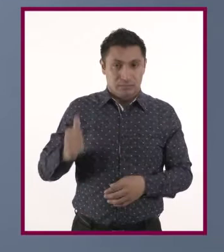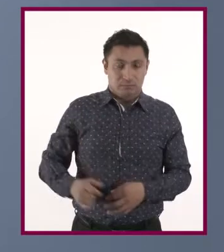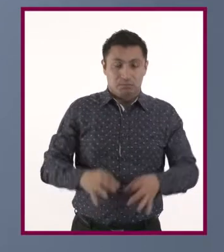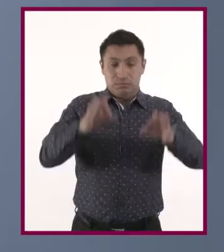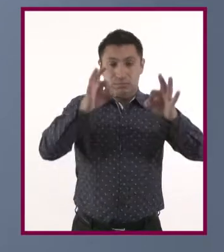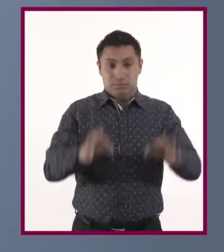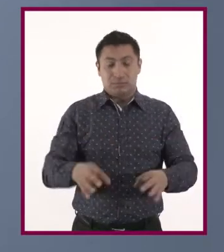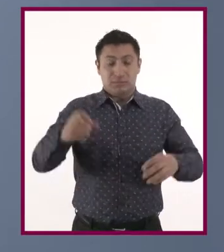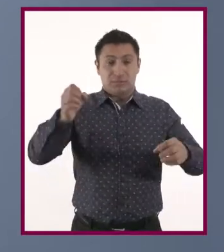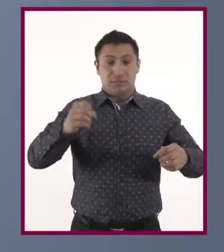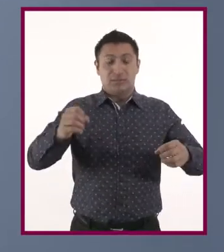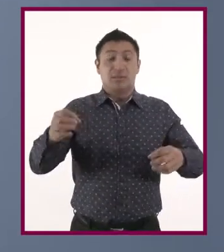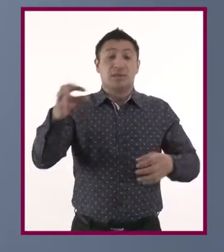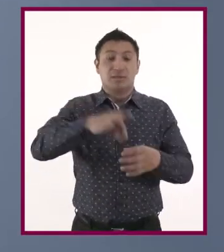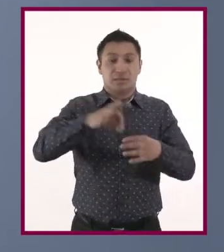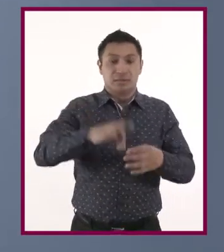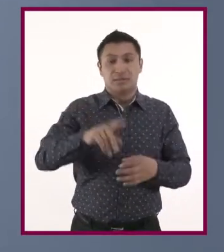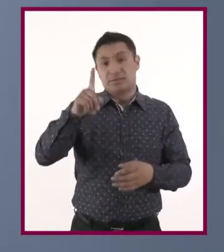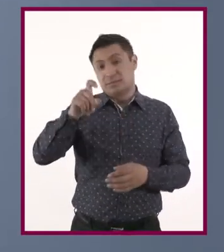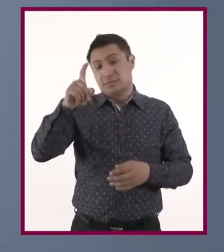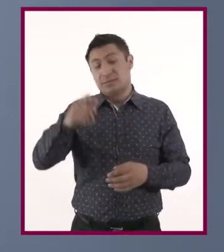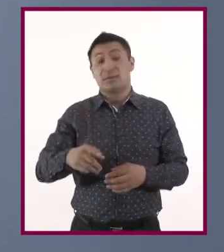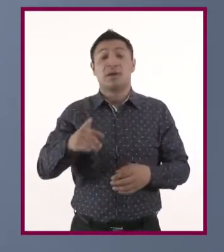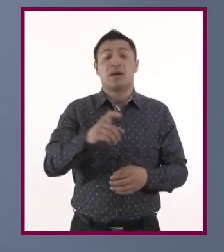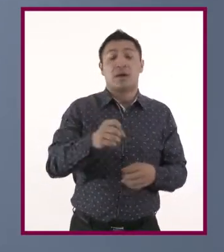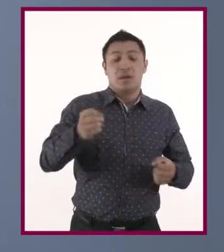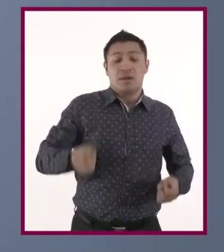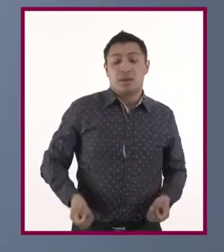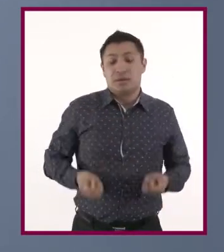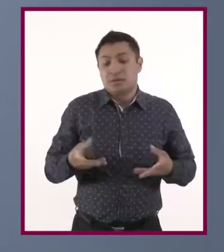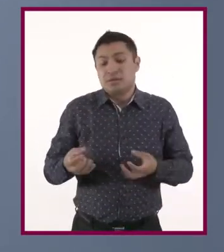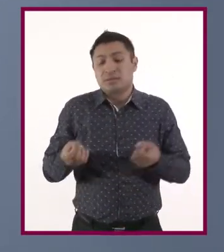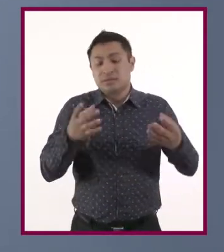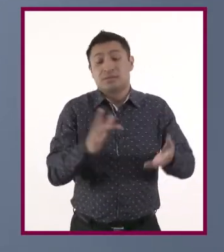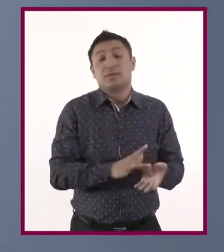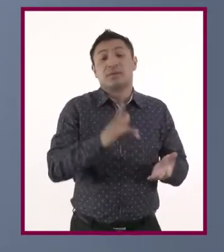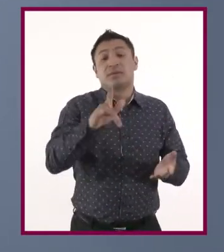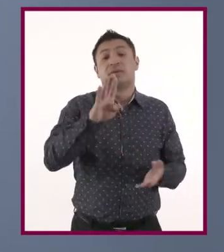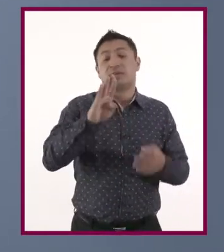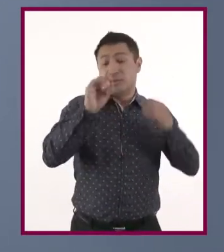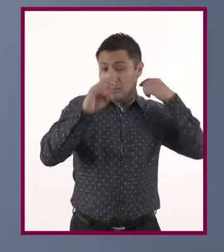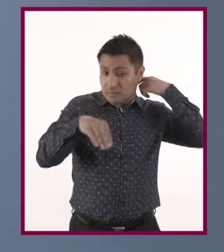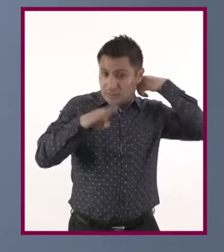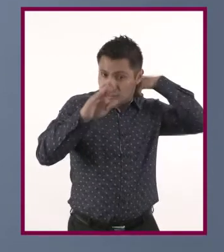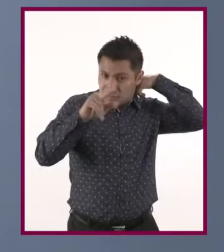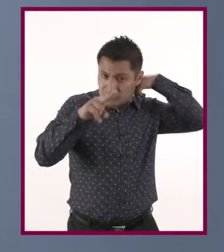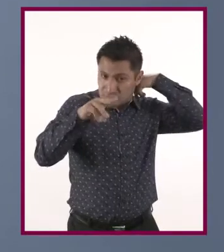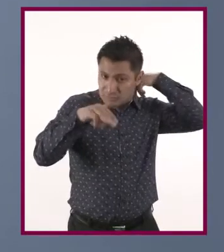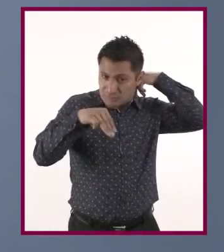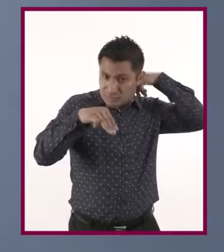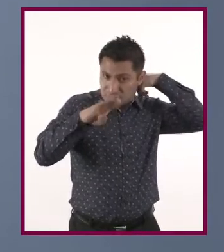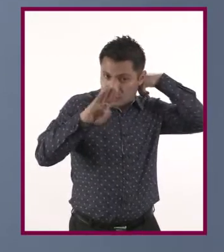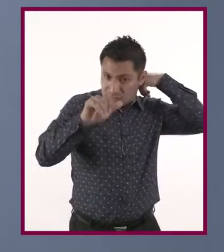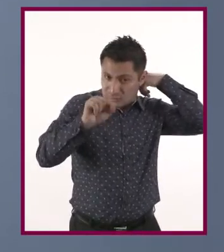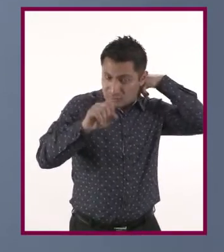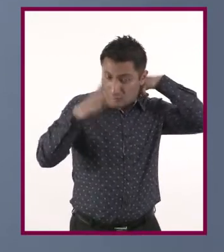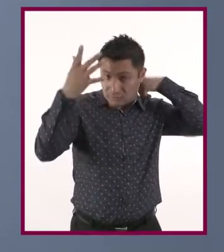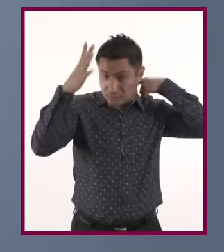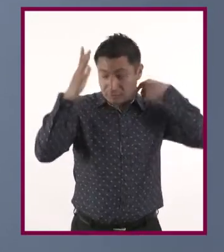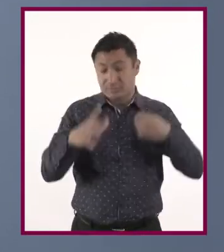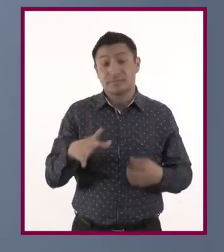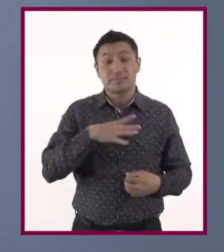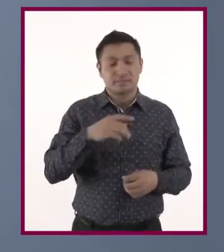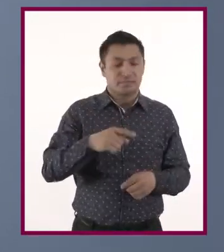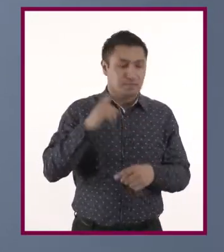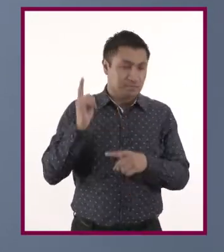óptimo en ahorro del volumen de agua de riego gracias al uso de bombas solares. Existen varios tipos de bombas solares para